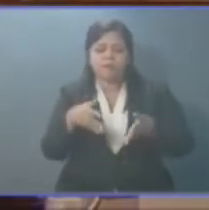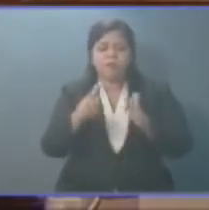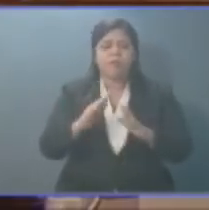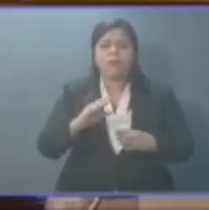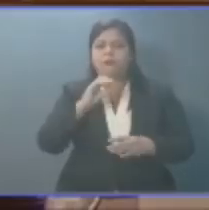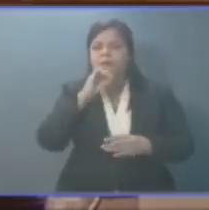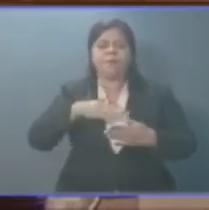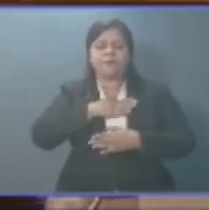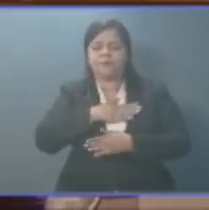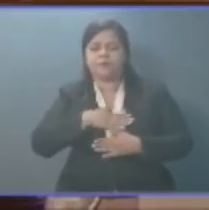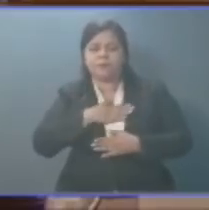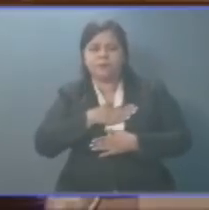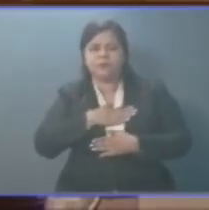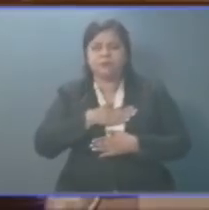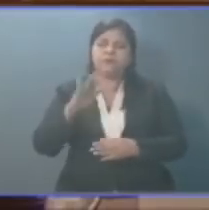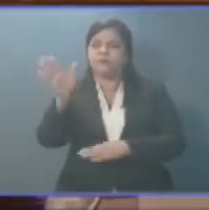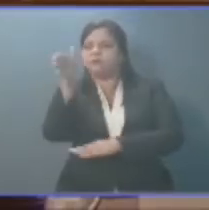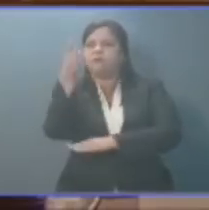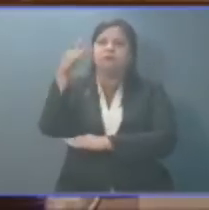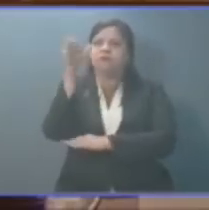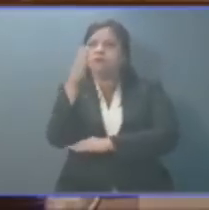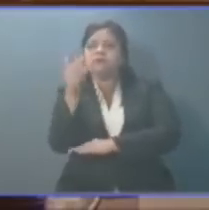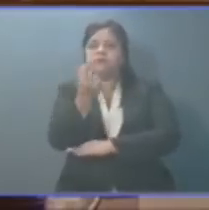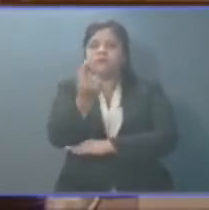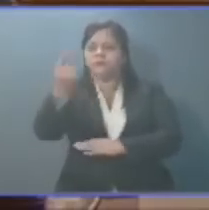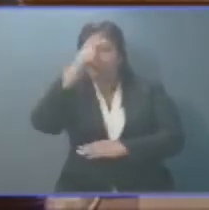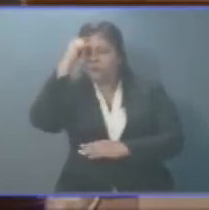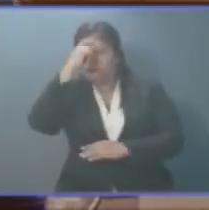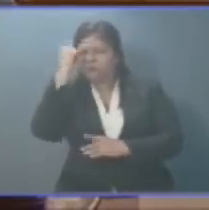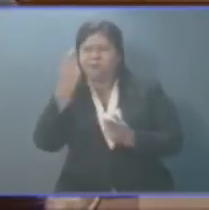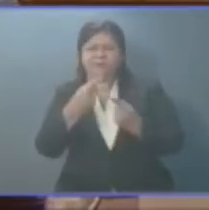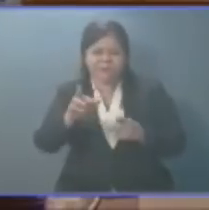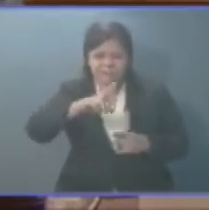disfrutar y enarbolar la bandera de la clase trabajadora cuando